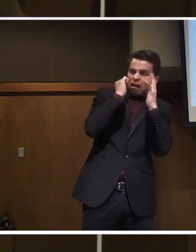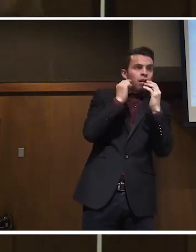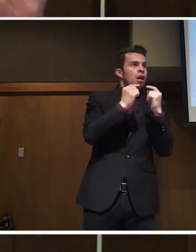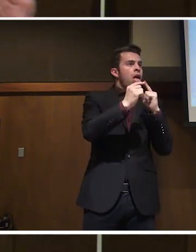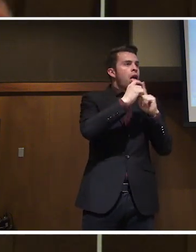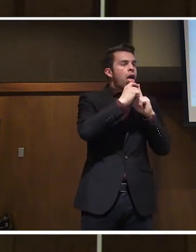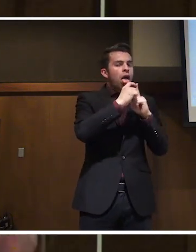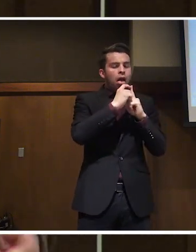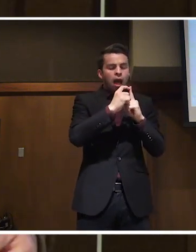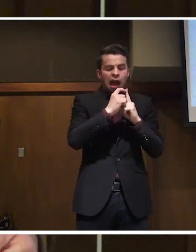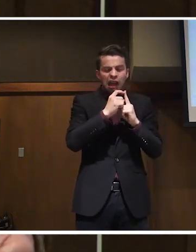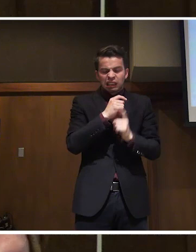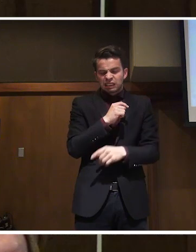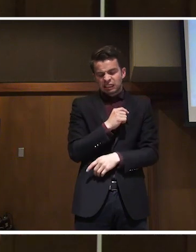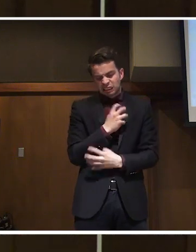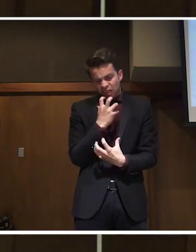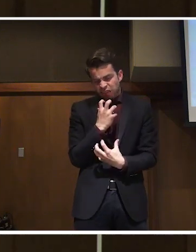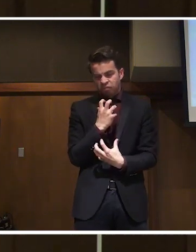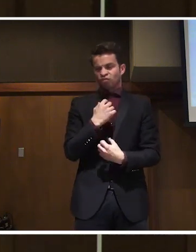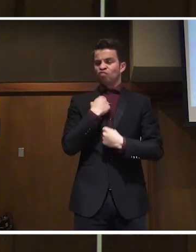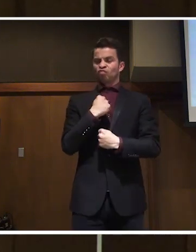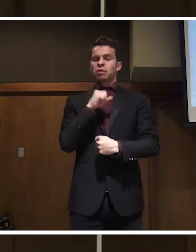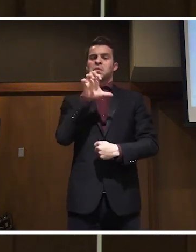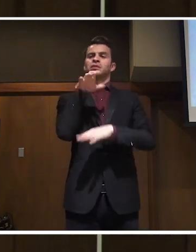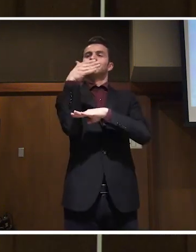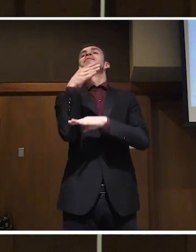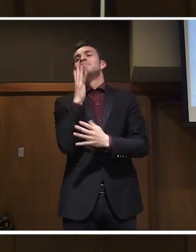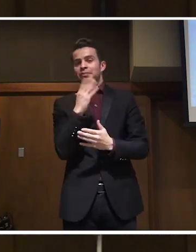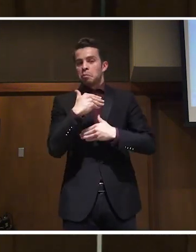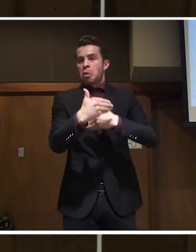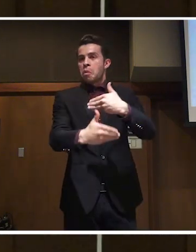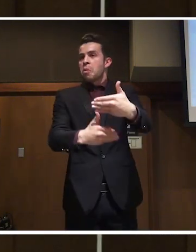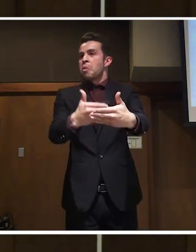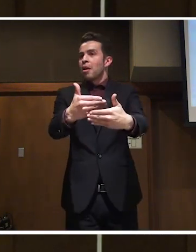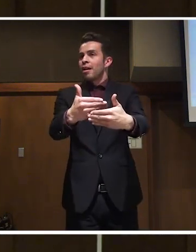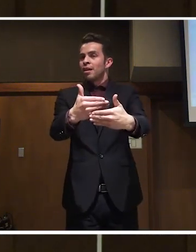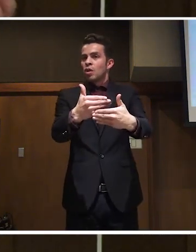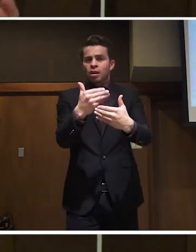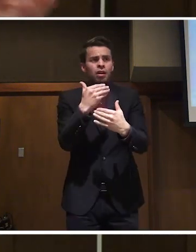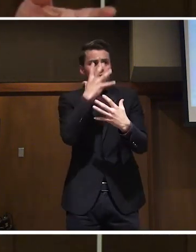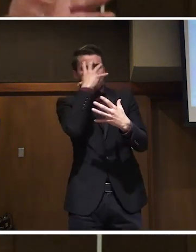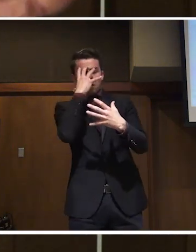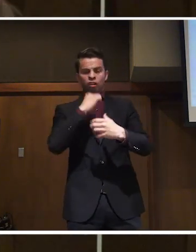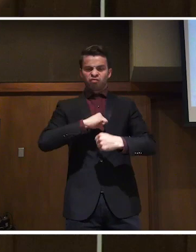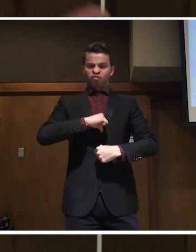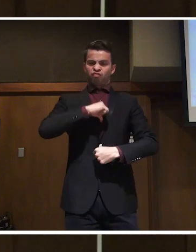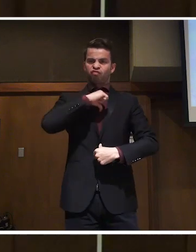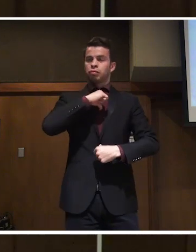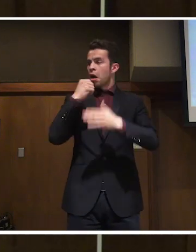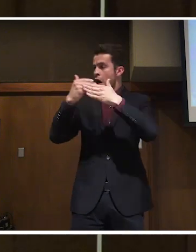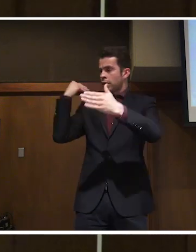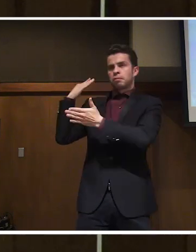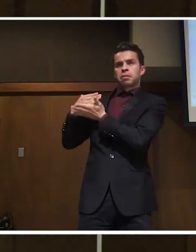ese maltrato internacional y empezamos a tratar de encontrar motivos de orgullo. Y Colombia, durante unos últimos